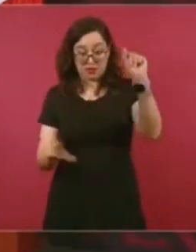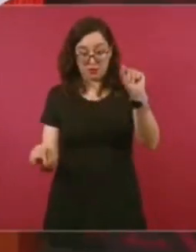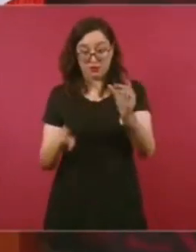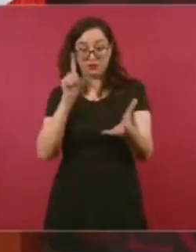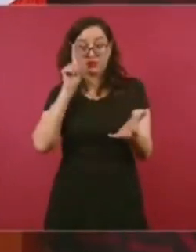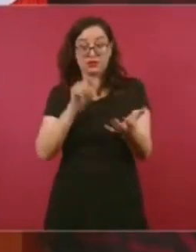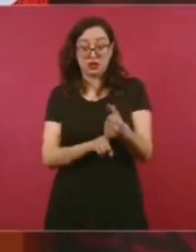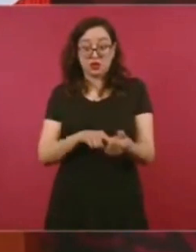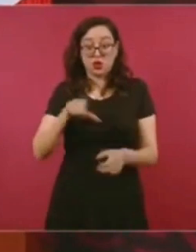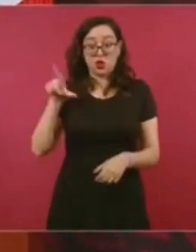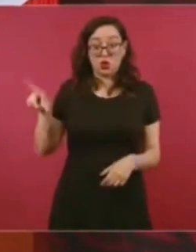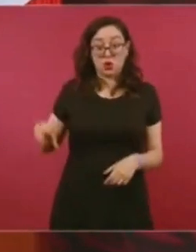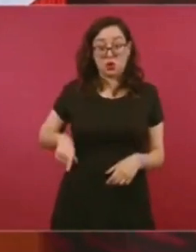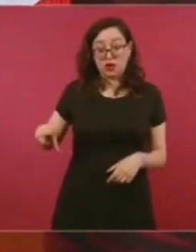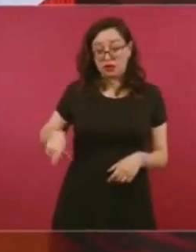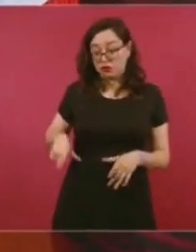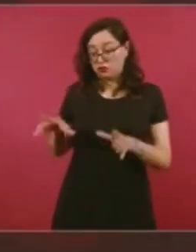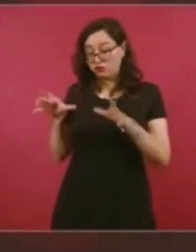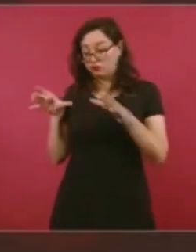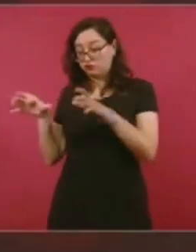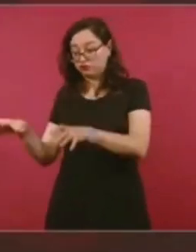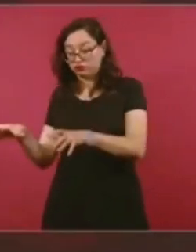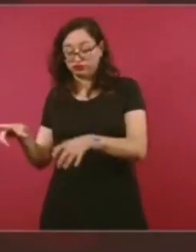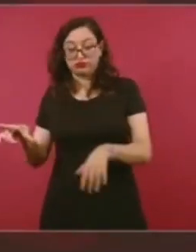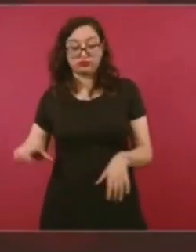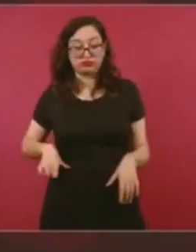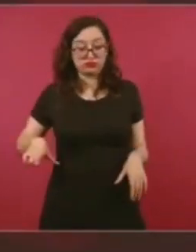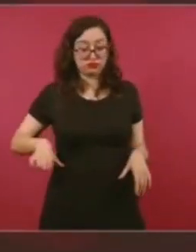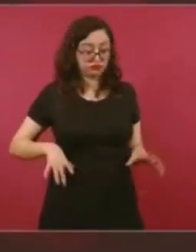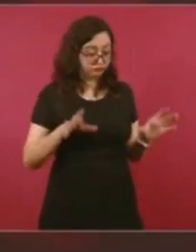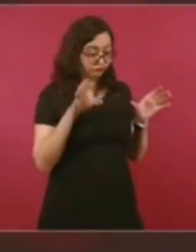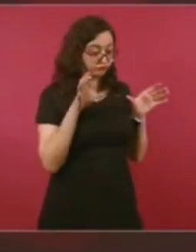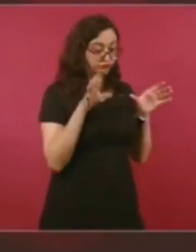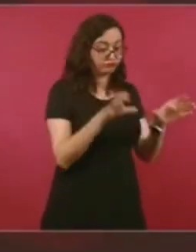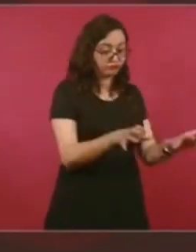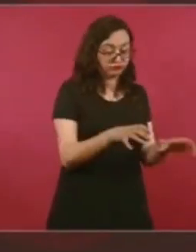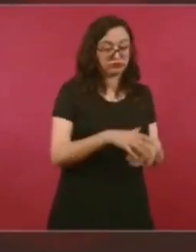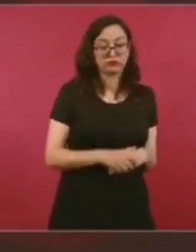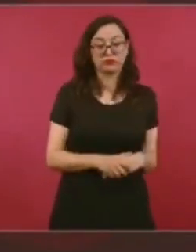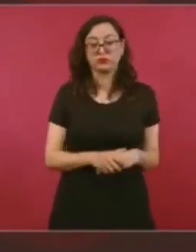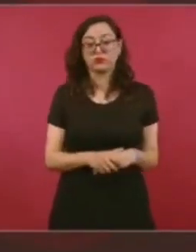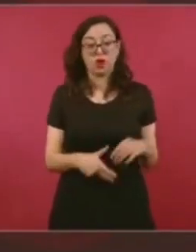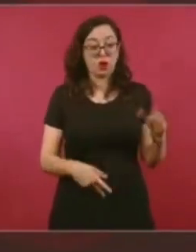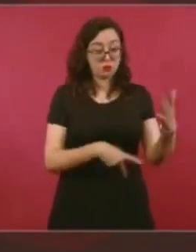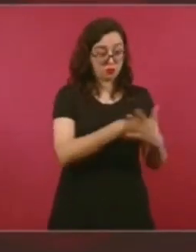nación y esto lleva a